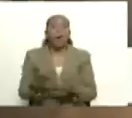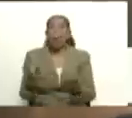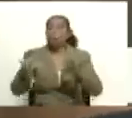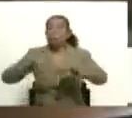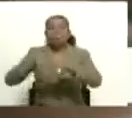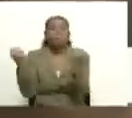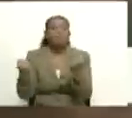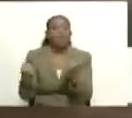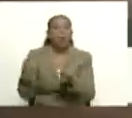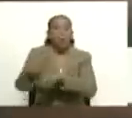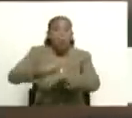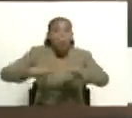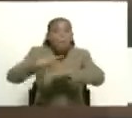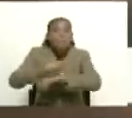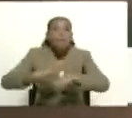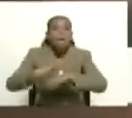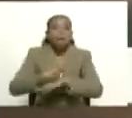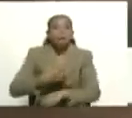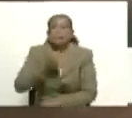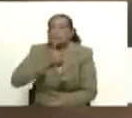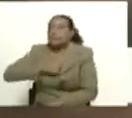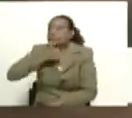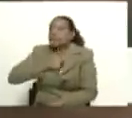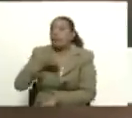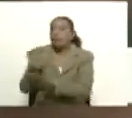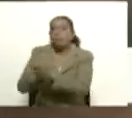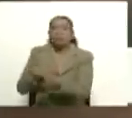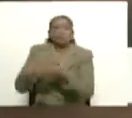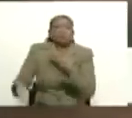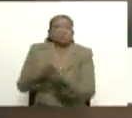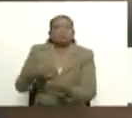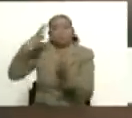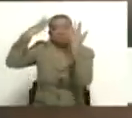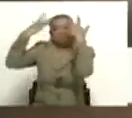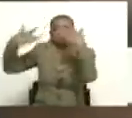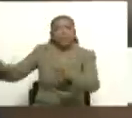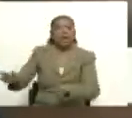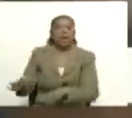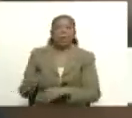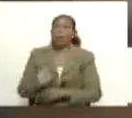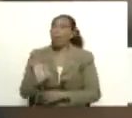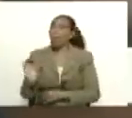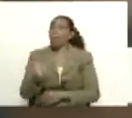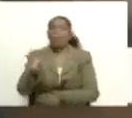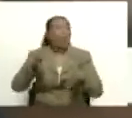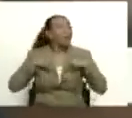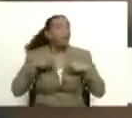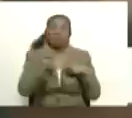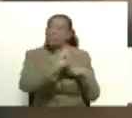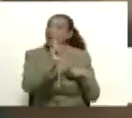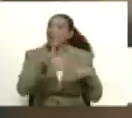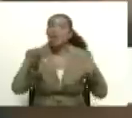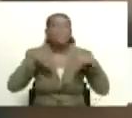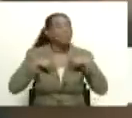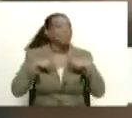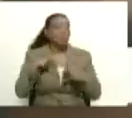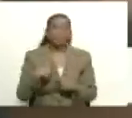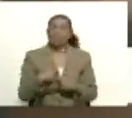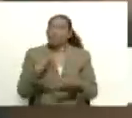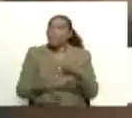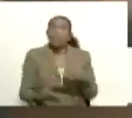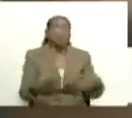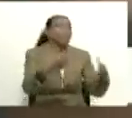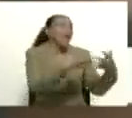derrocar un gobierno a costa del sufrimiento del pueblo de Venezuela, eso para nosotros es inaceptable y lo condenamos, venga de donde